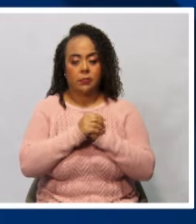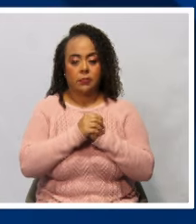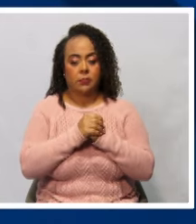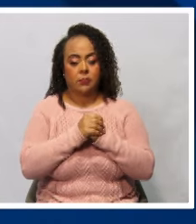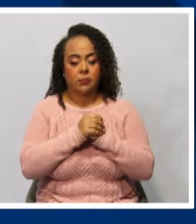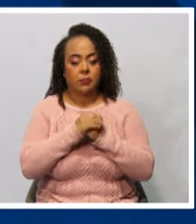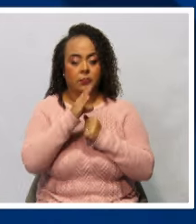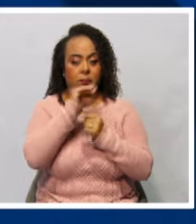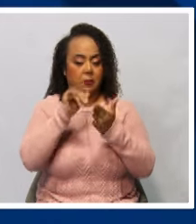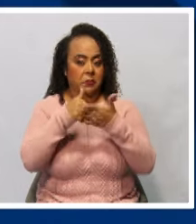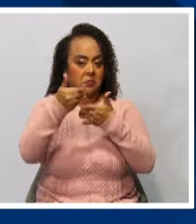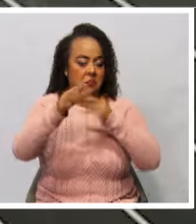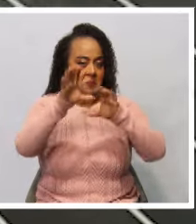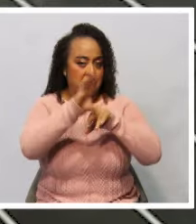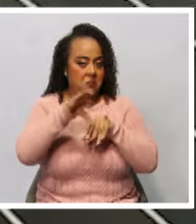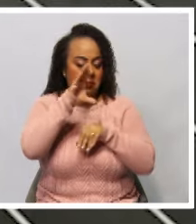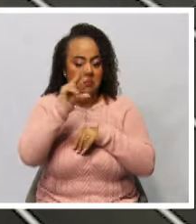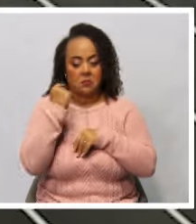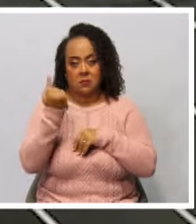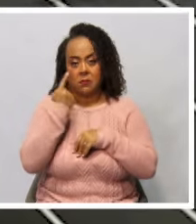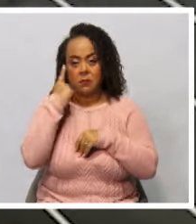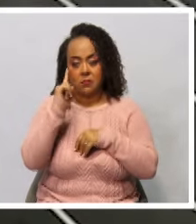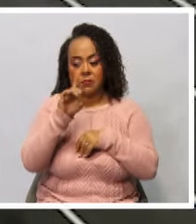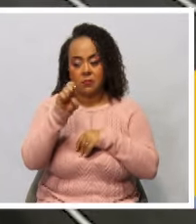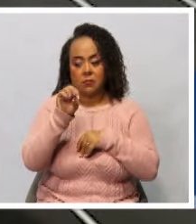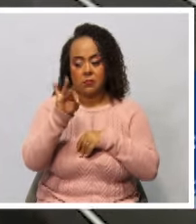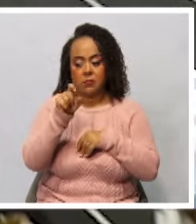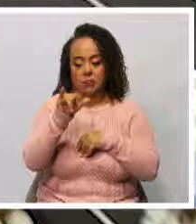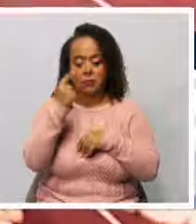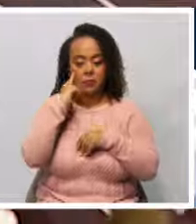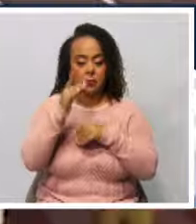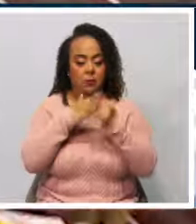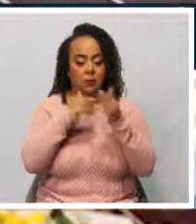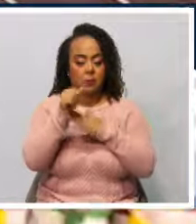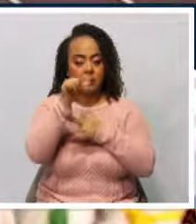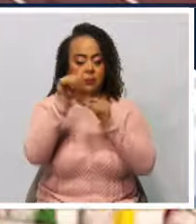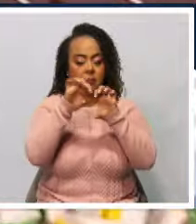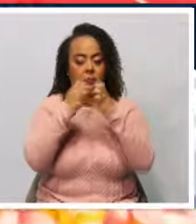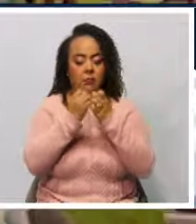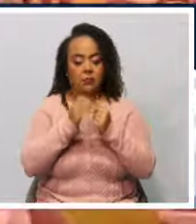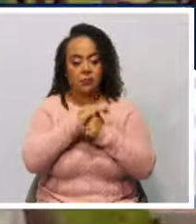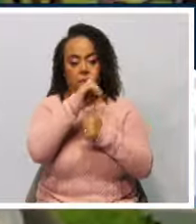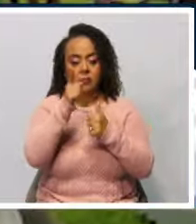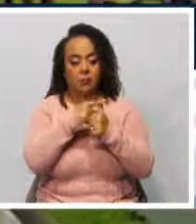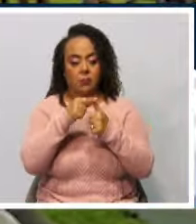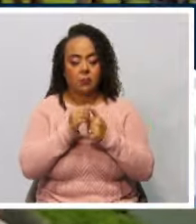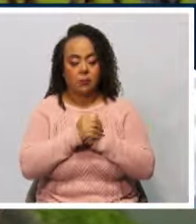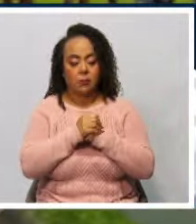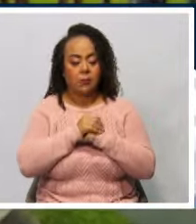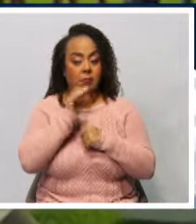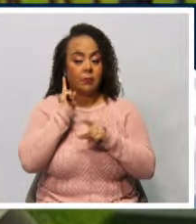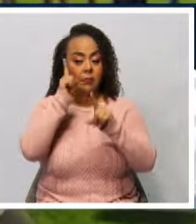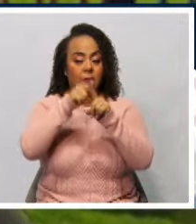de buscar no solamente para Estelí, sino que cualquier equipo de la liga primera ya. Hasta